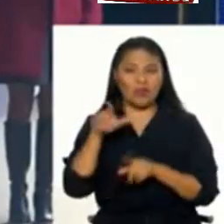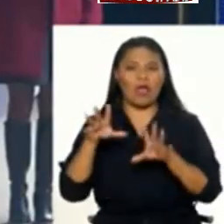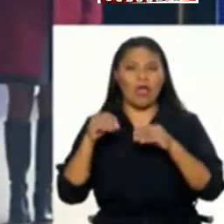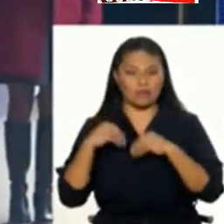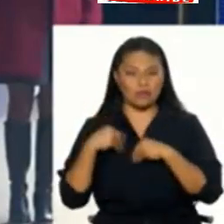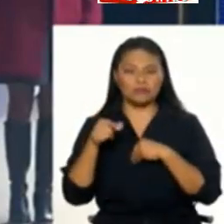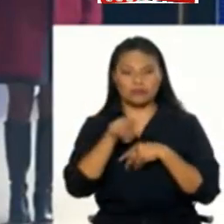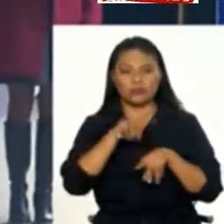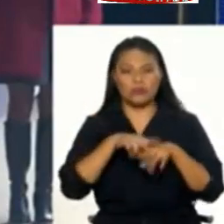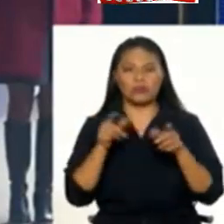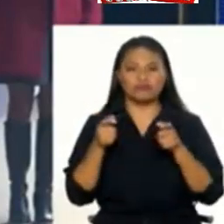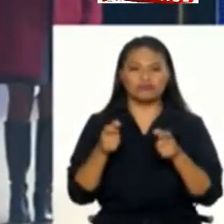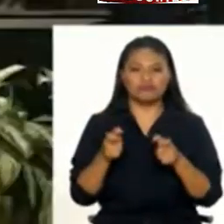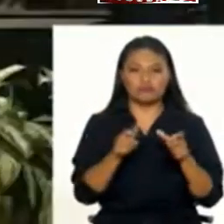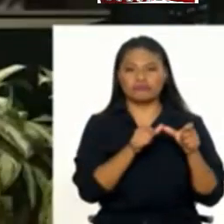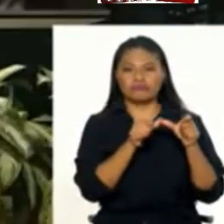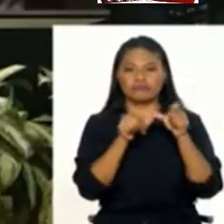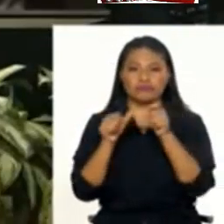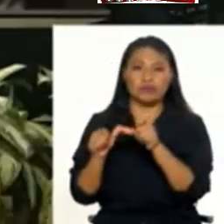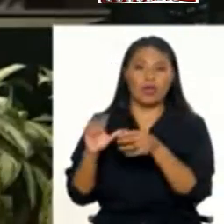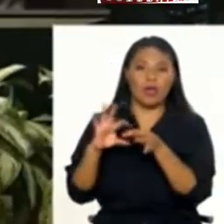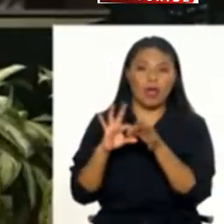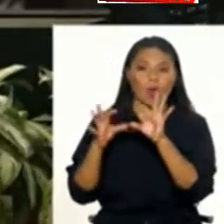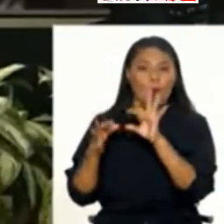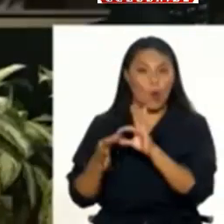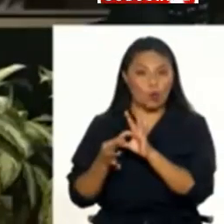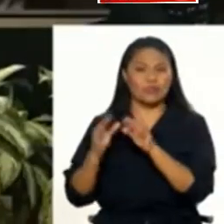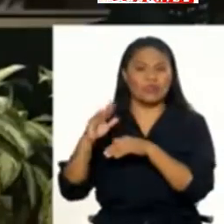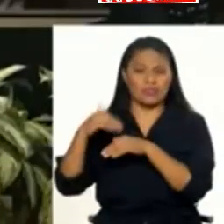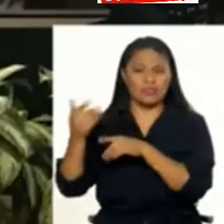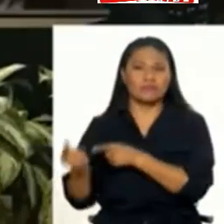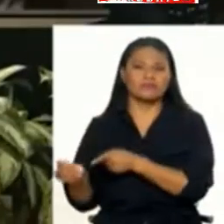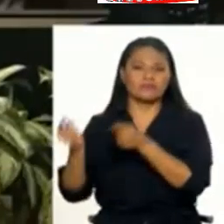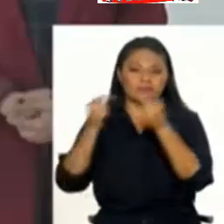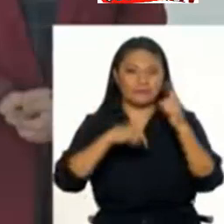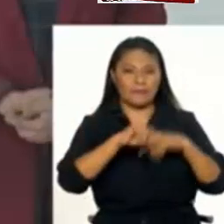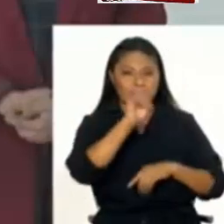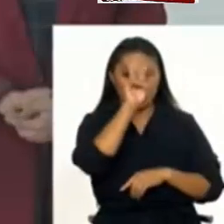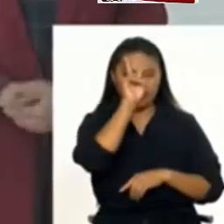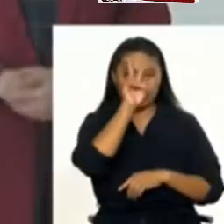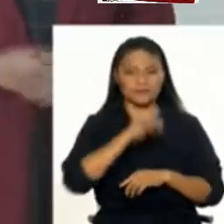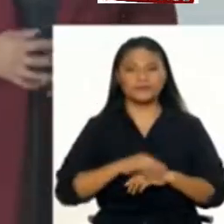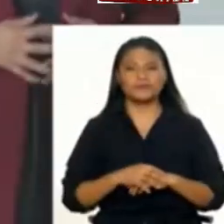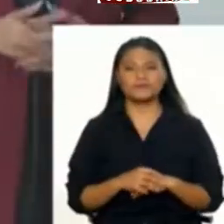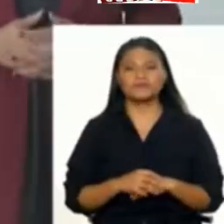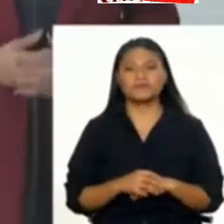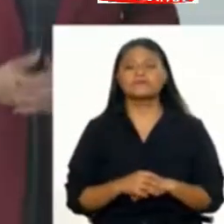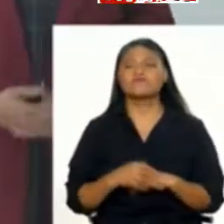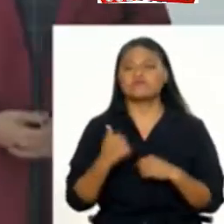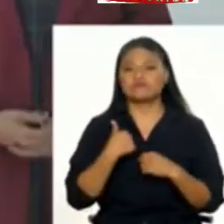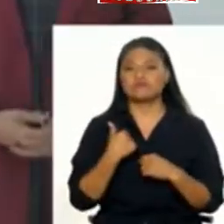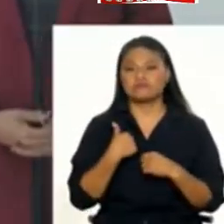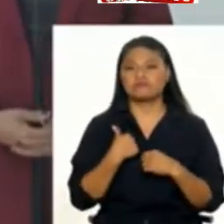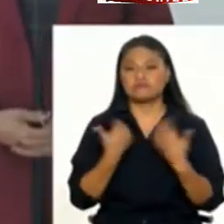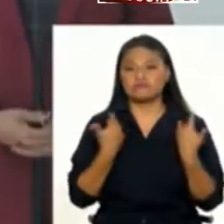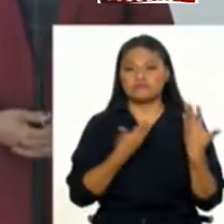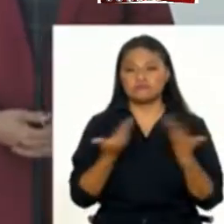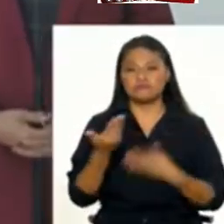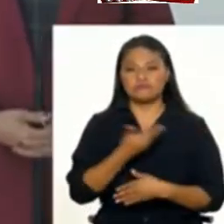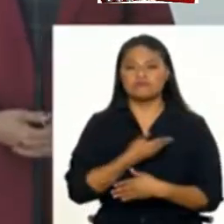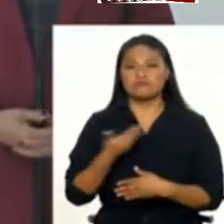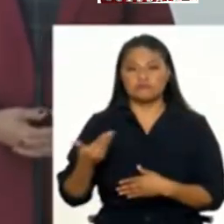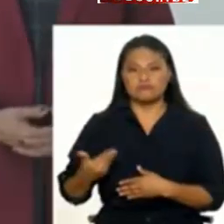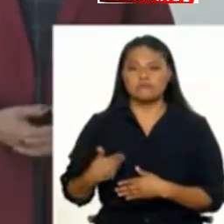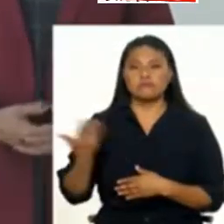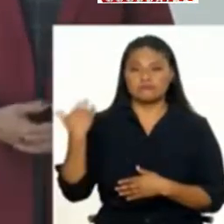Lo dio de manera interina a Chile, la cual la pasaría a Perú. Pero esto se han puesto